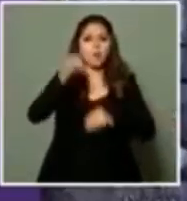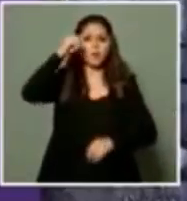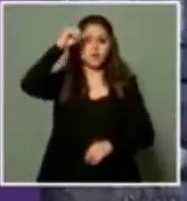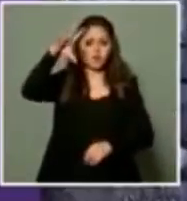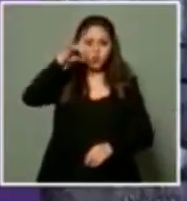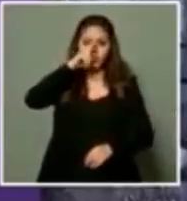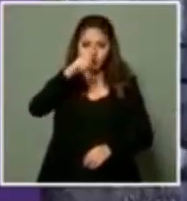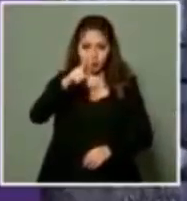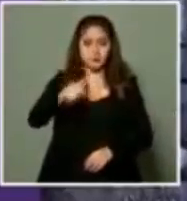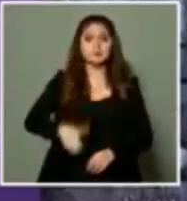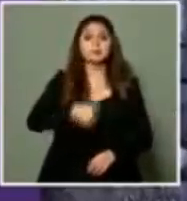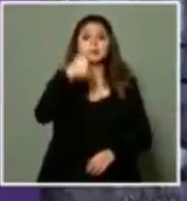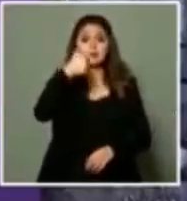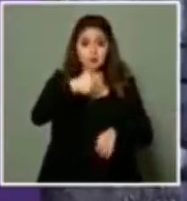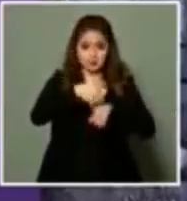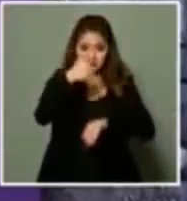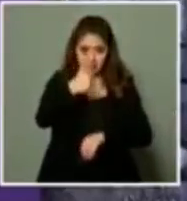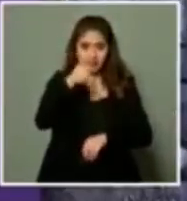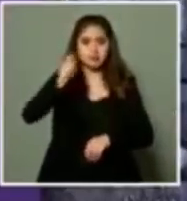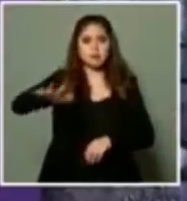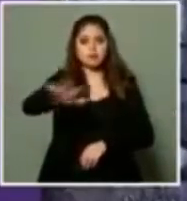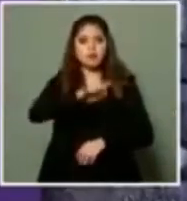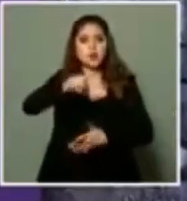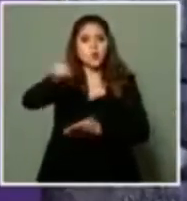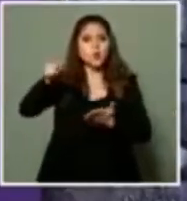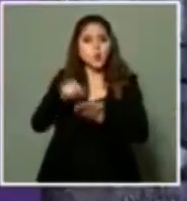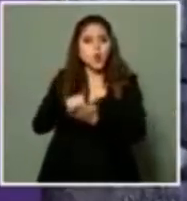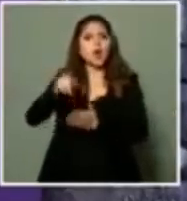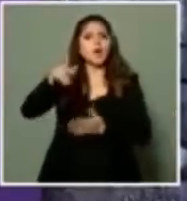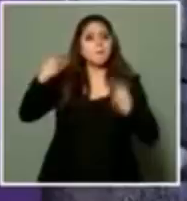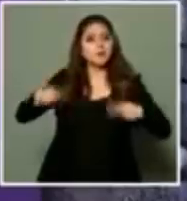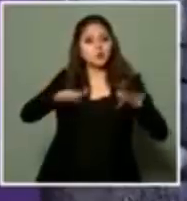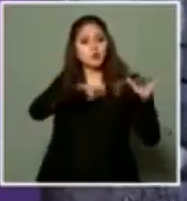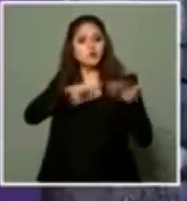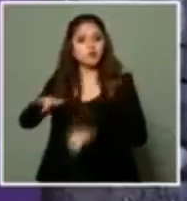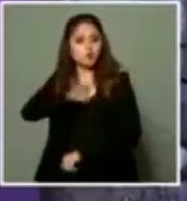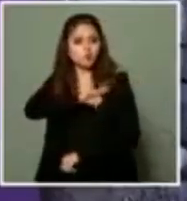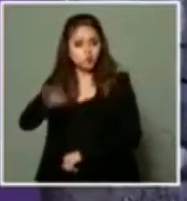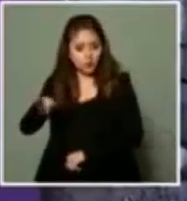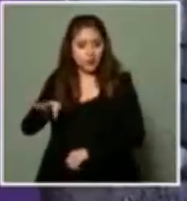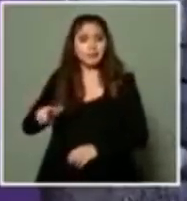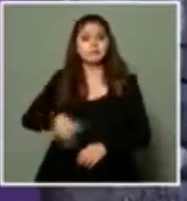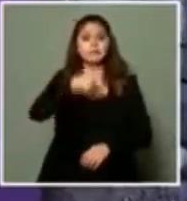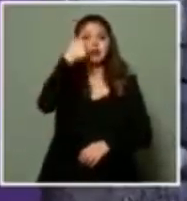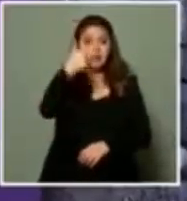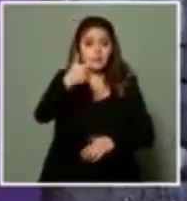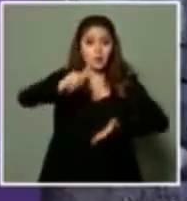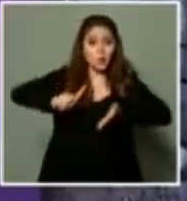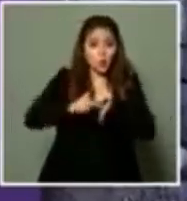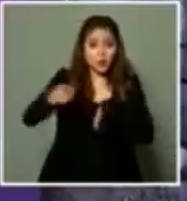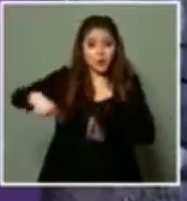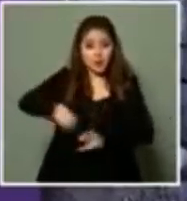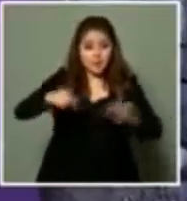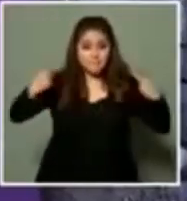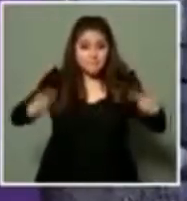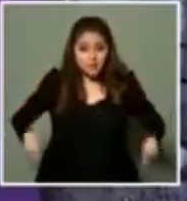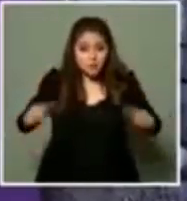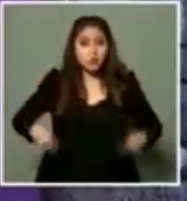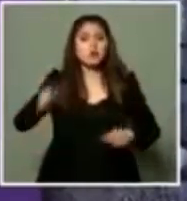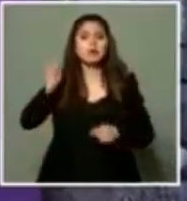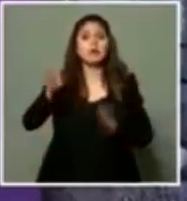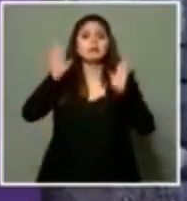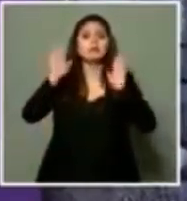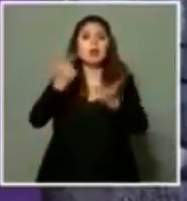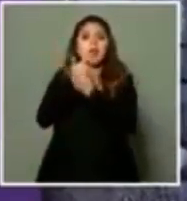6, recuperación de los espacios públicos. 7, reinserción social efectiva de la población de